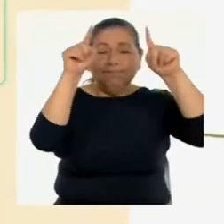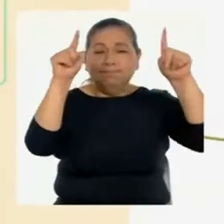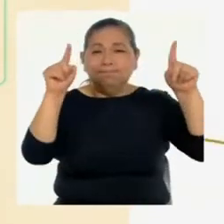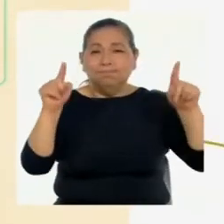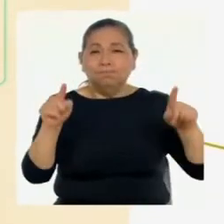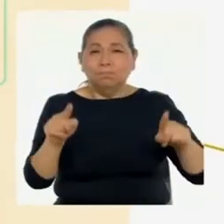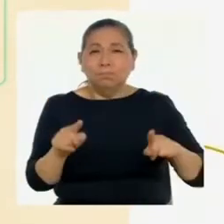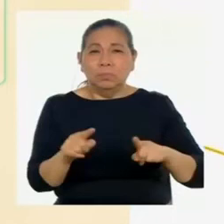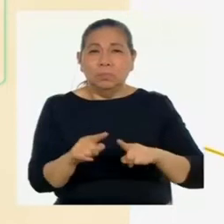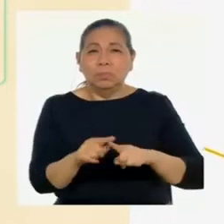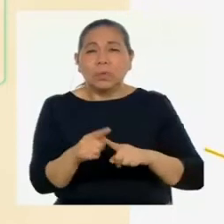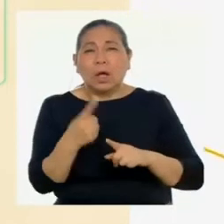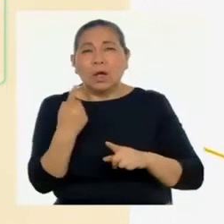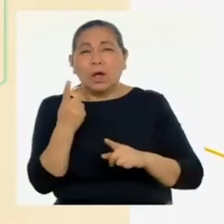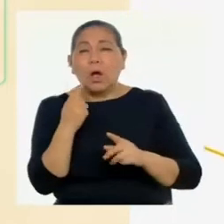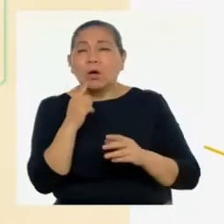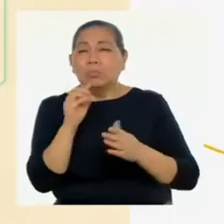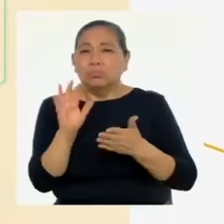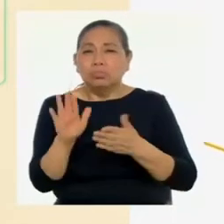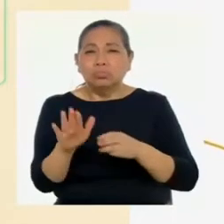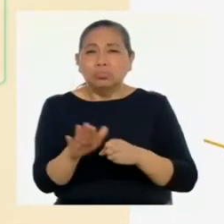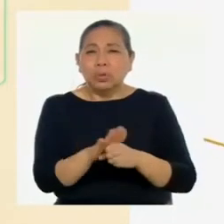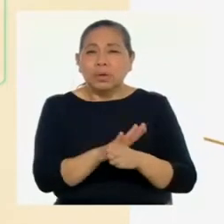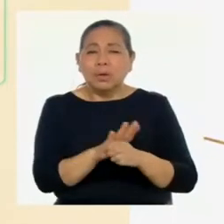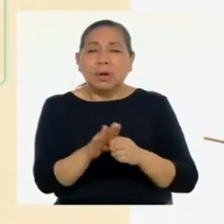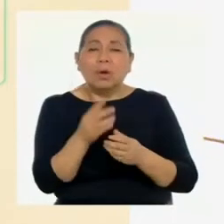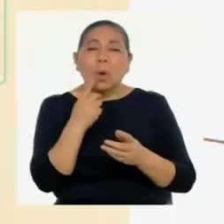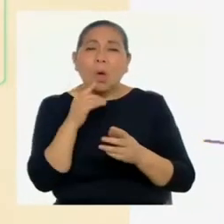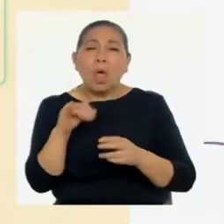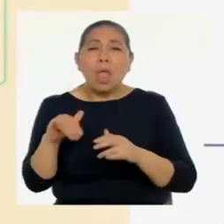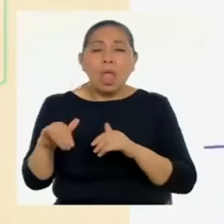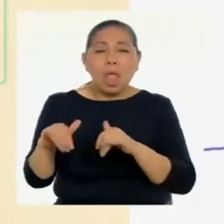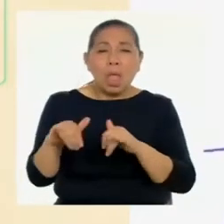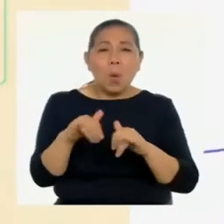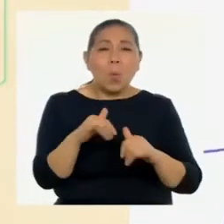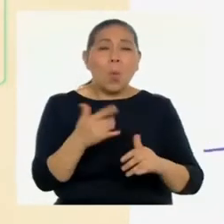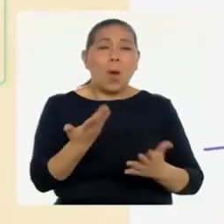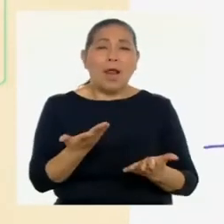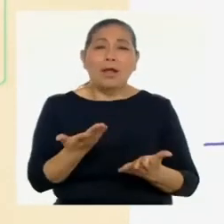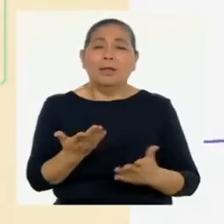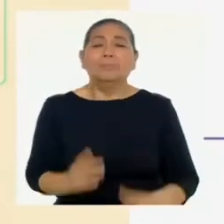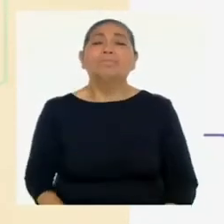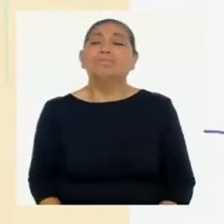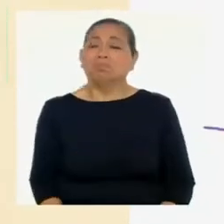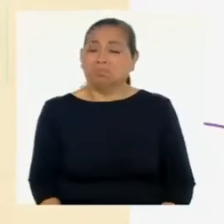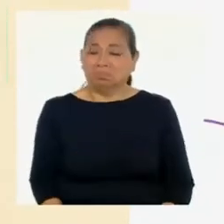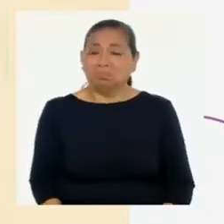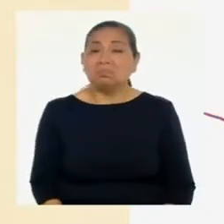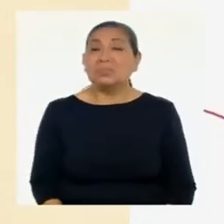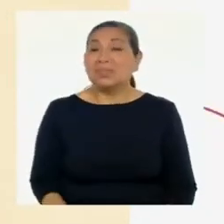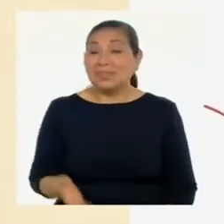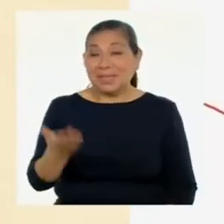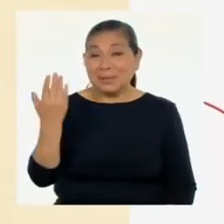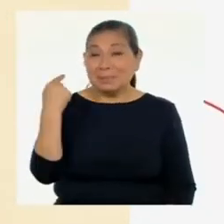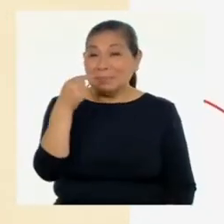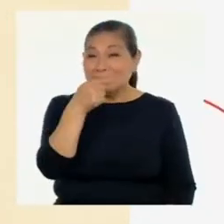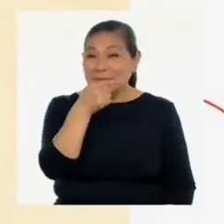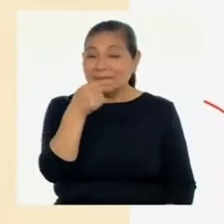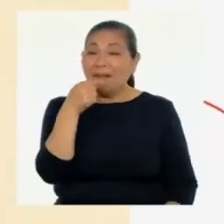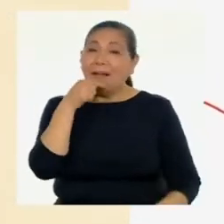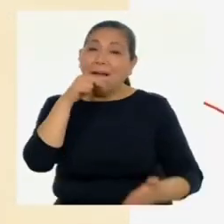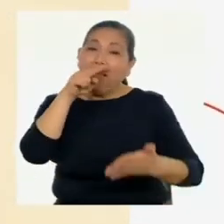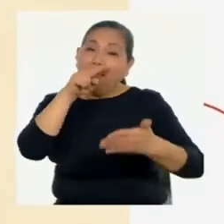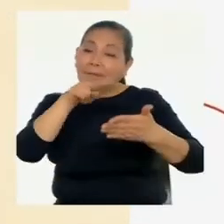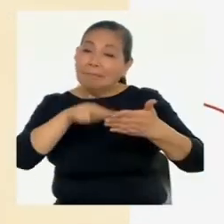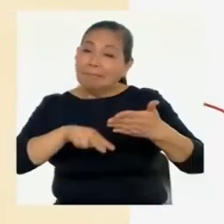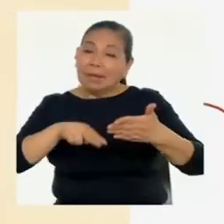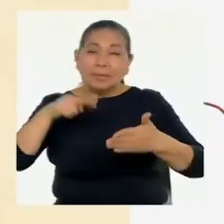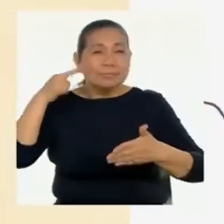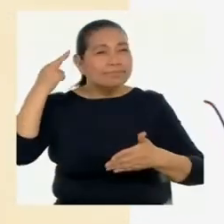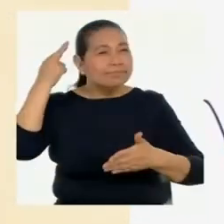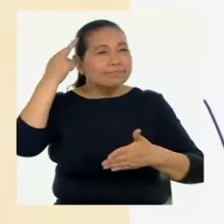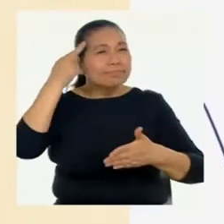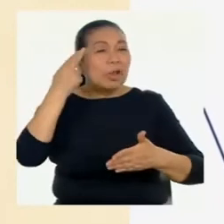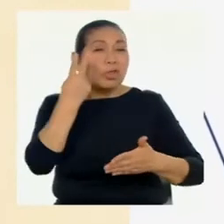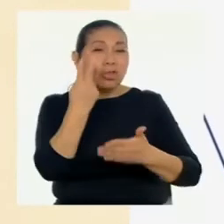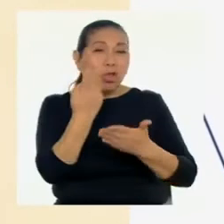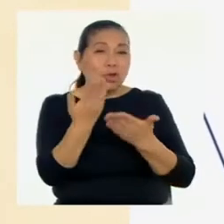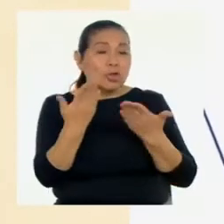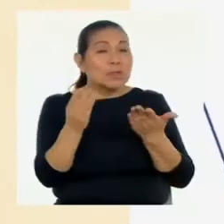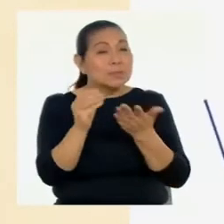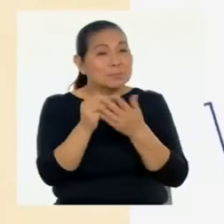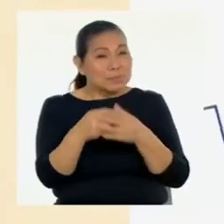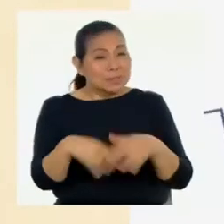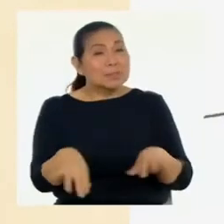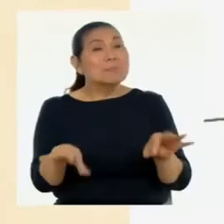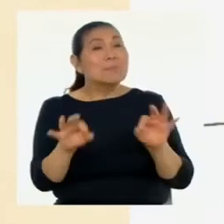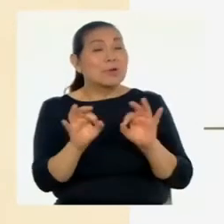que contenga una acción concreta que fomente un trato igualitario entre todas y todos. La semana pasada leímos y reflexionamos sobre dos